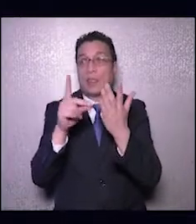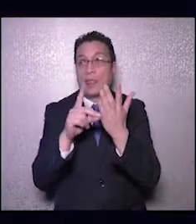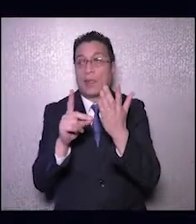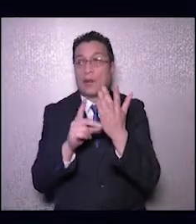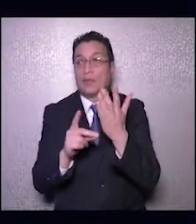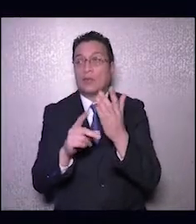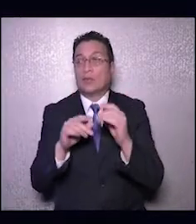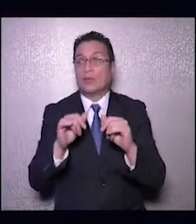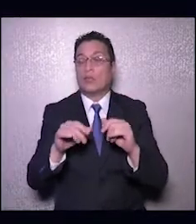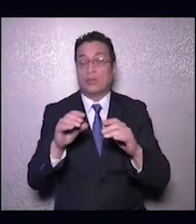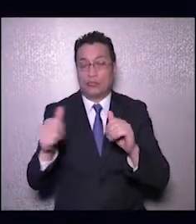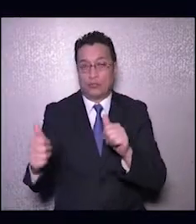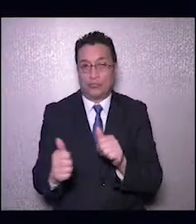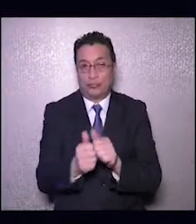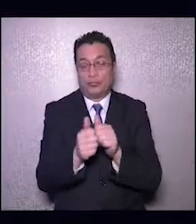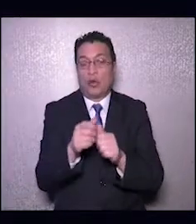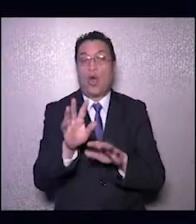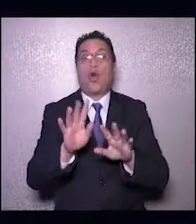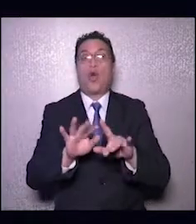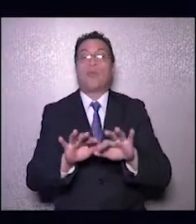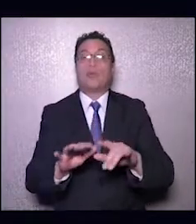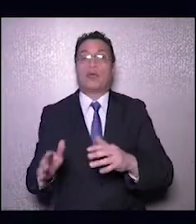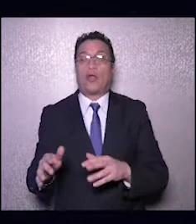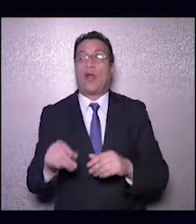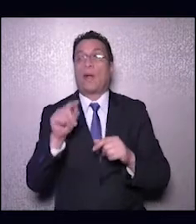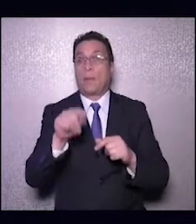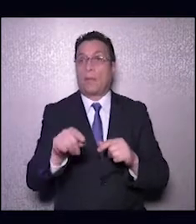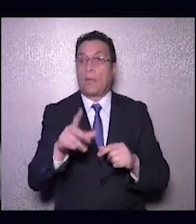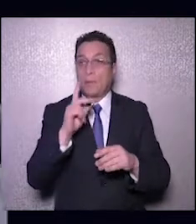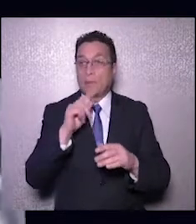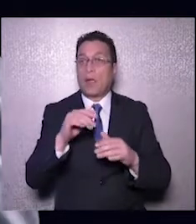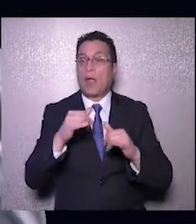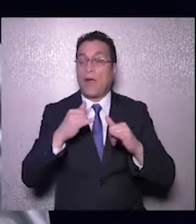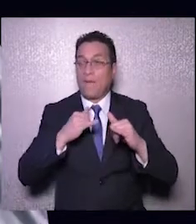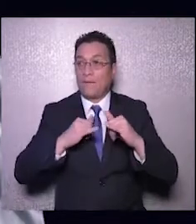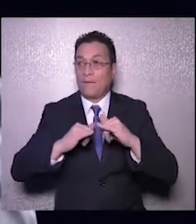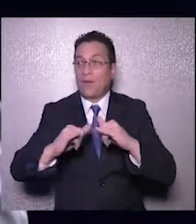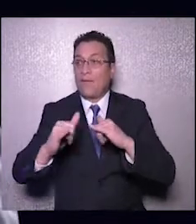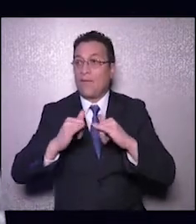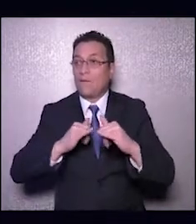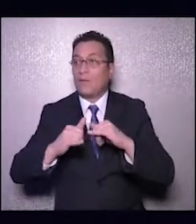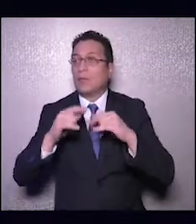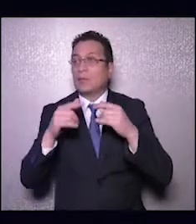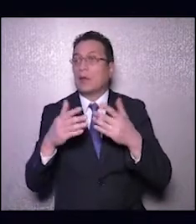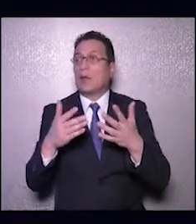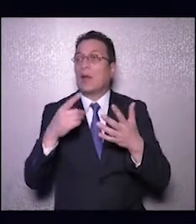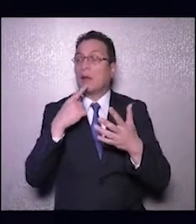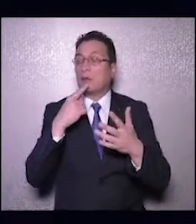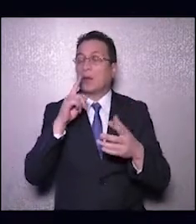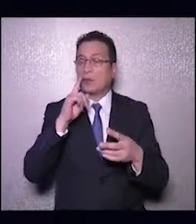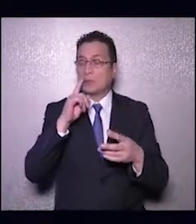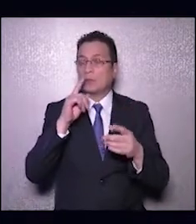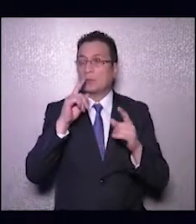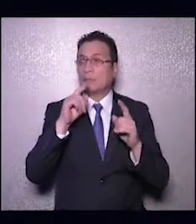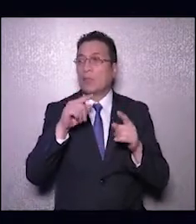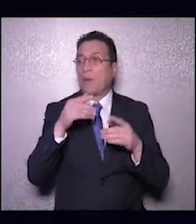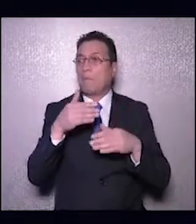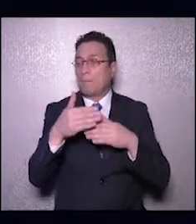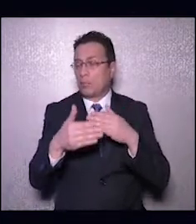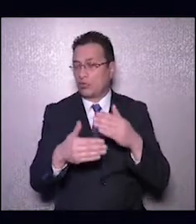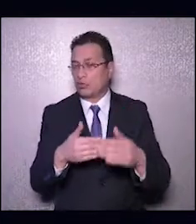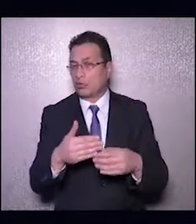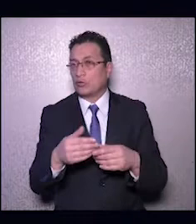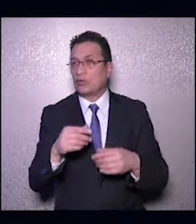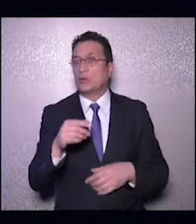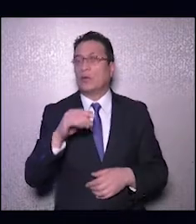por computadora. En informática clínica, que es a lo que me dedico yo, son los registros clínicos electrónicos principalmente.